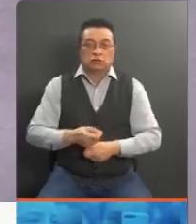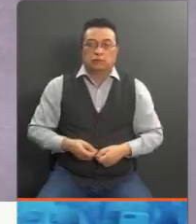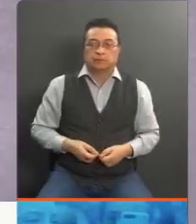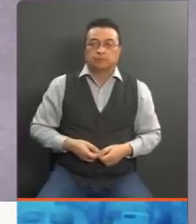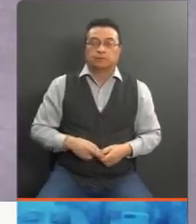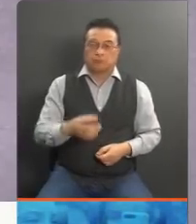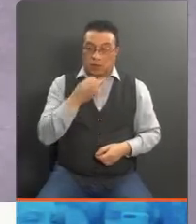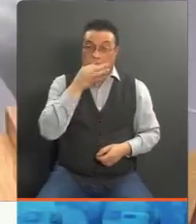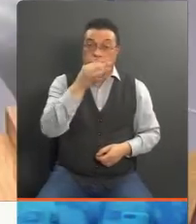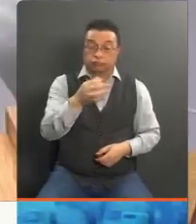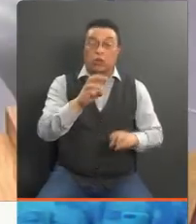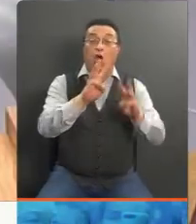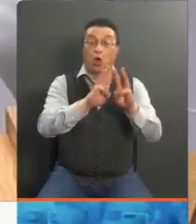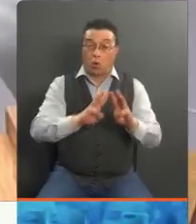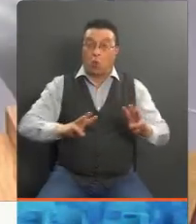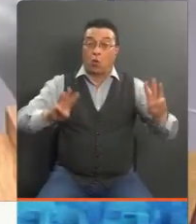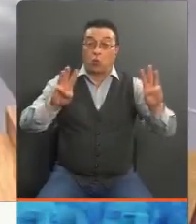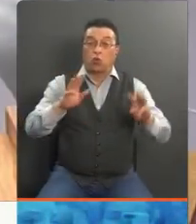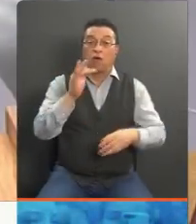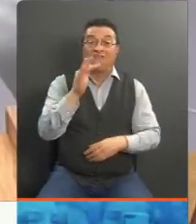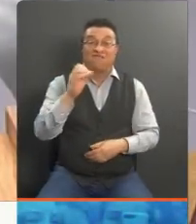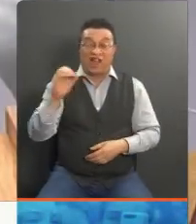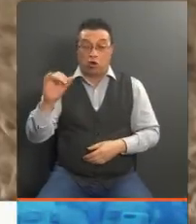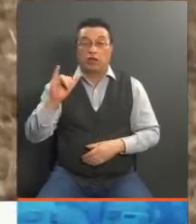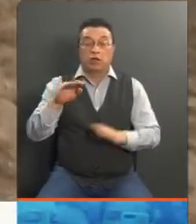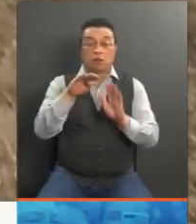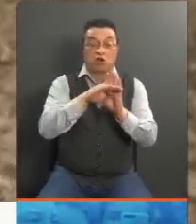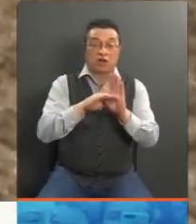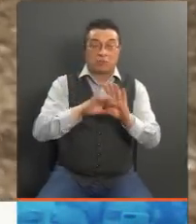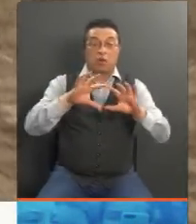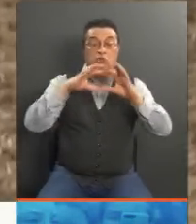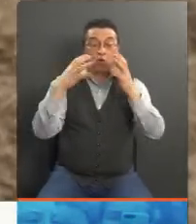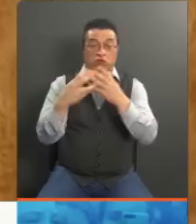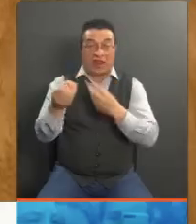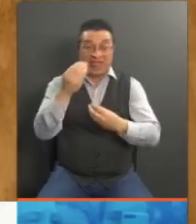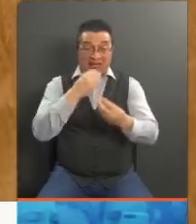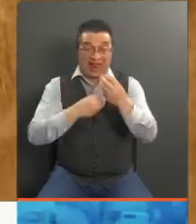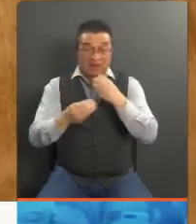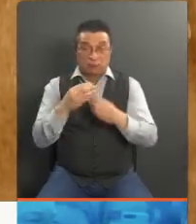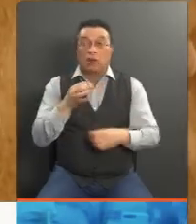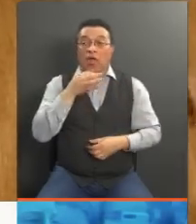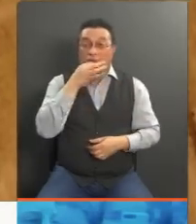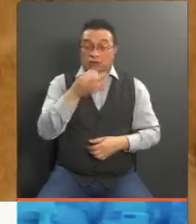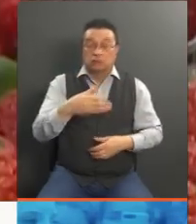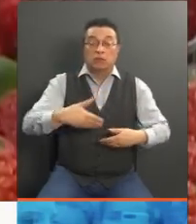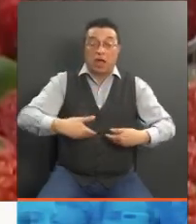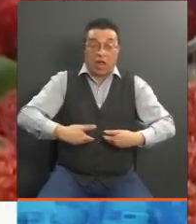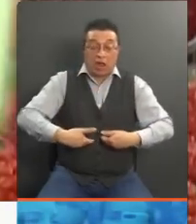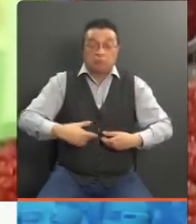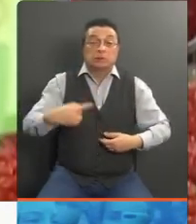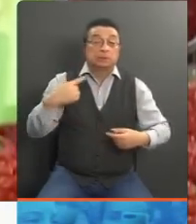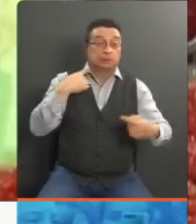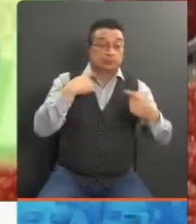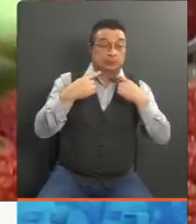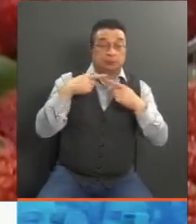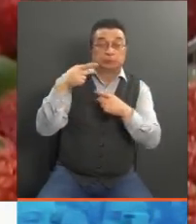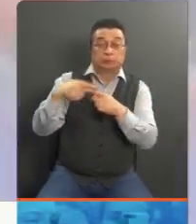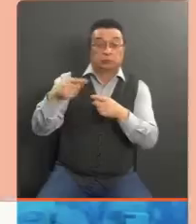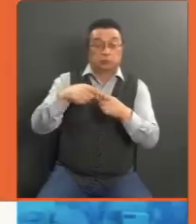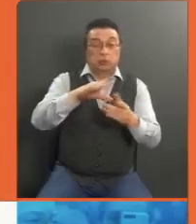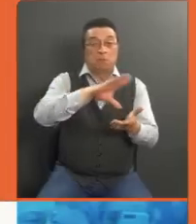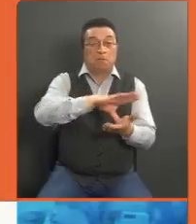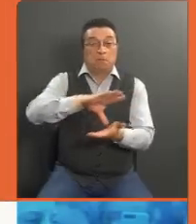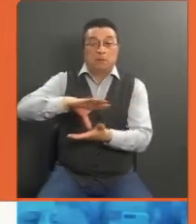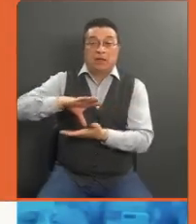Advertencia de la ONU, que a través de la FAO y el Programa Mundial de Alimentos aseguraron que el hambre amenaza la estabilidad de decenas de países.